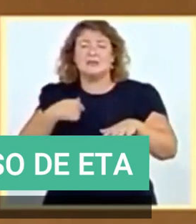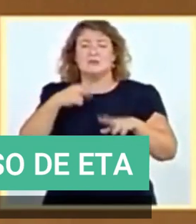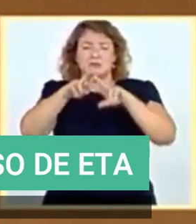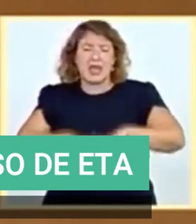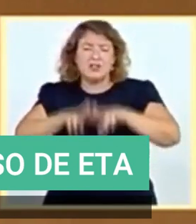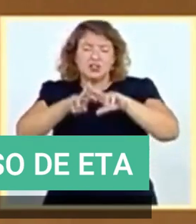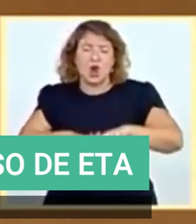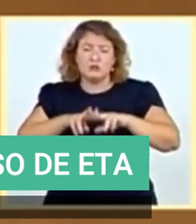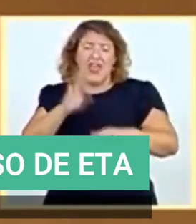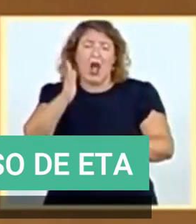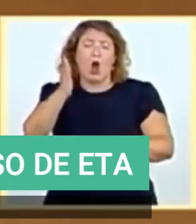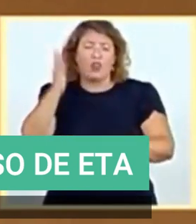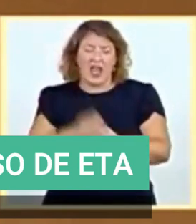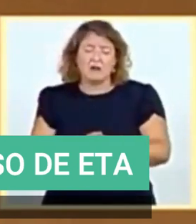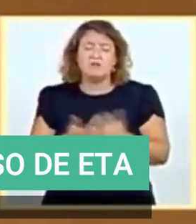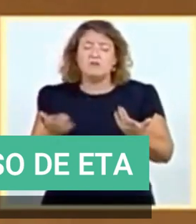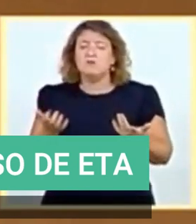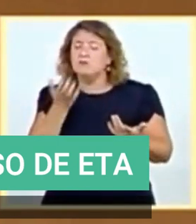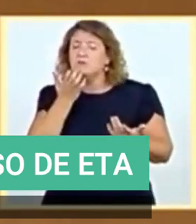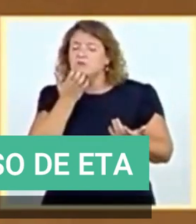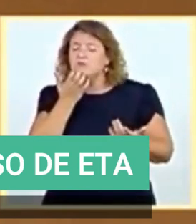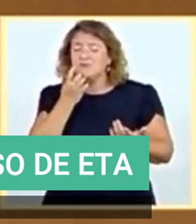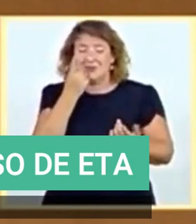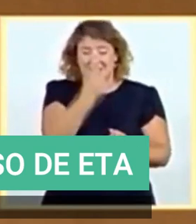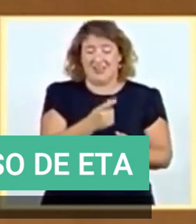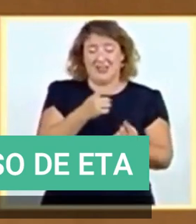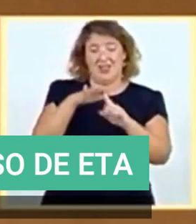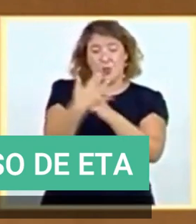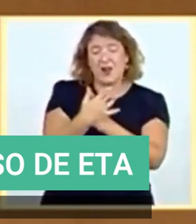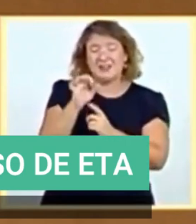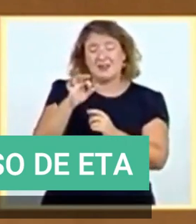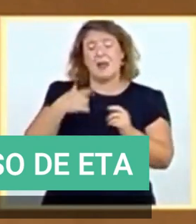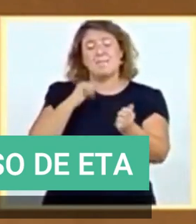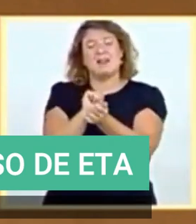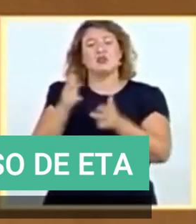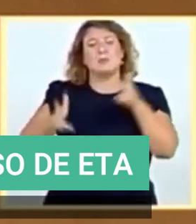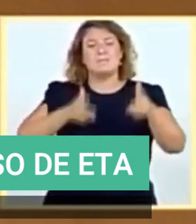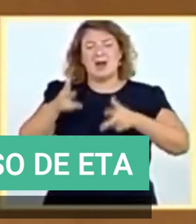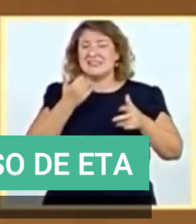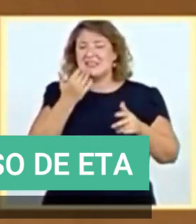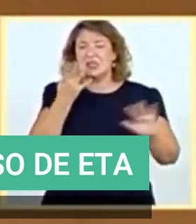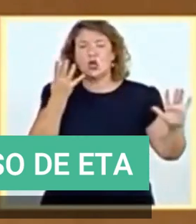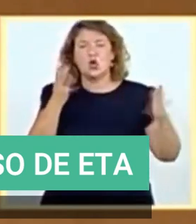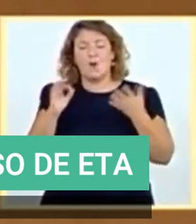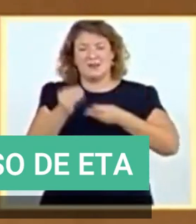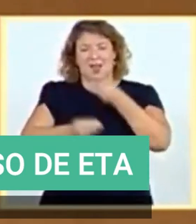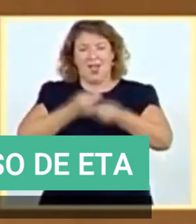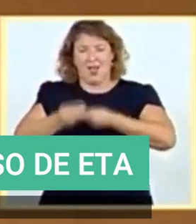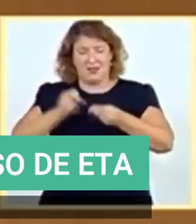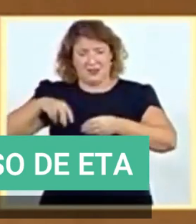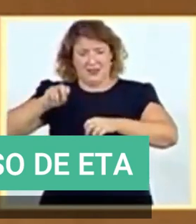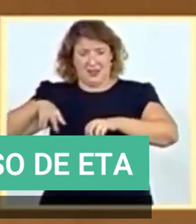meses. El estudio individualizado de los casos de presos vascos ha dado lugar a 90 actuaciones realizadas por el